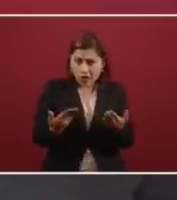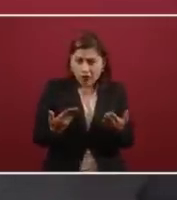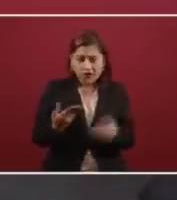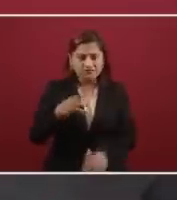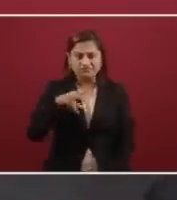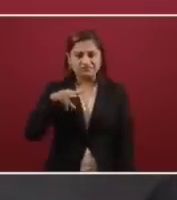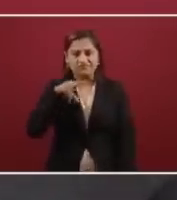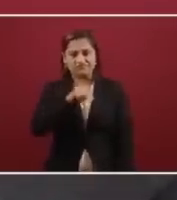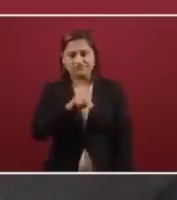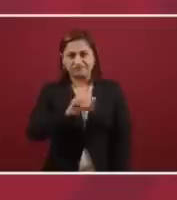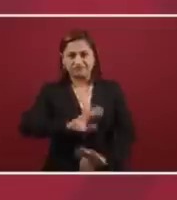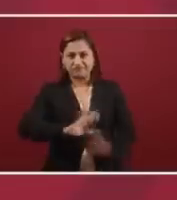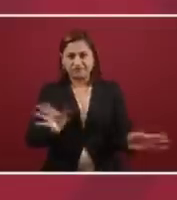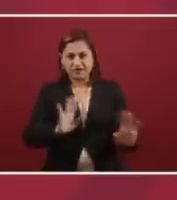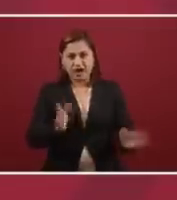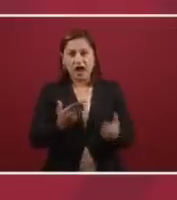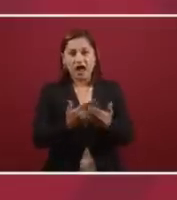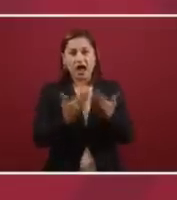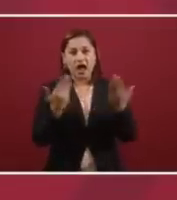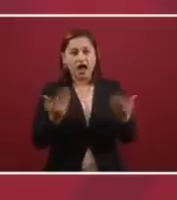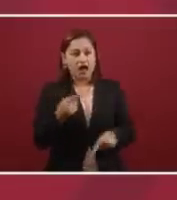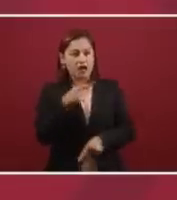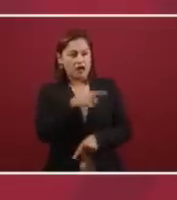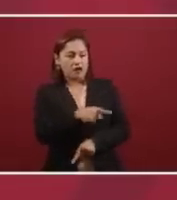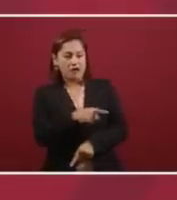ahora va a ser mal visto